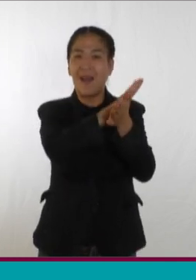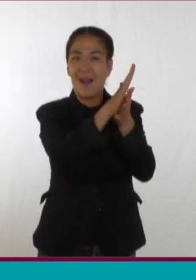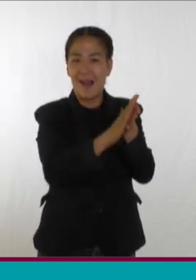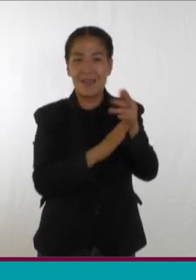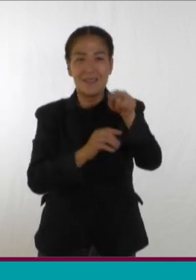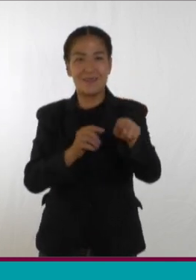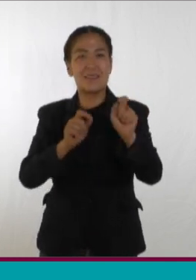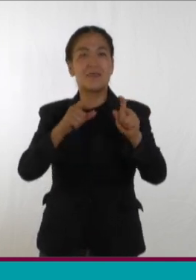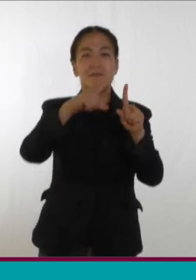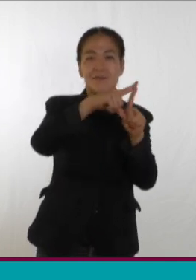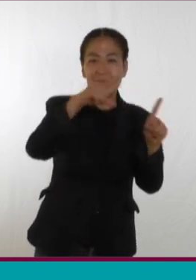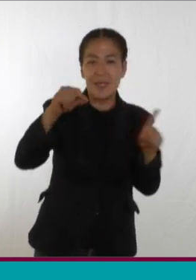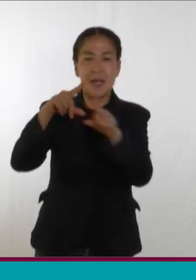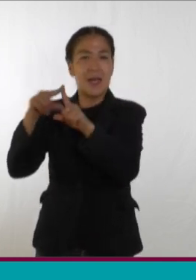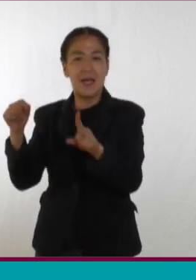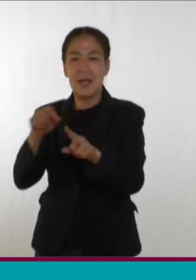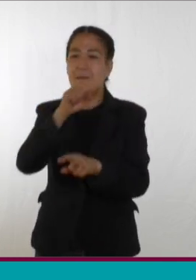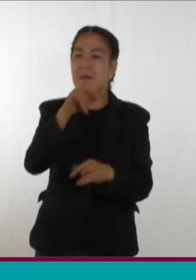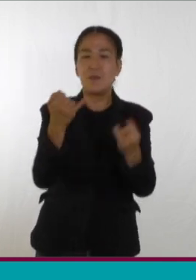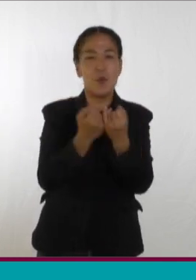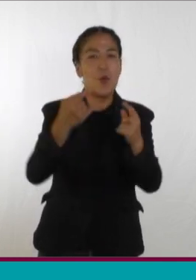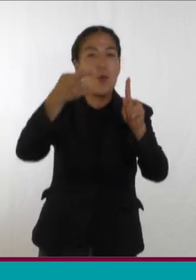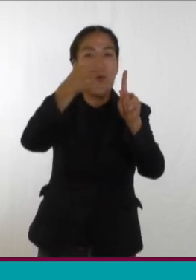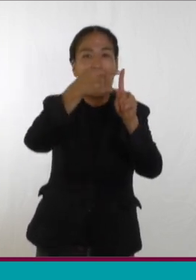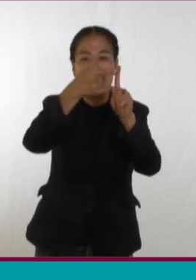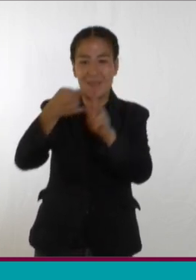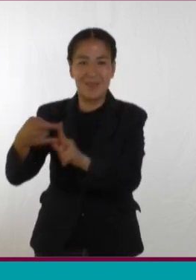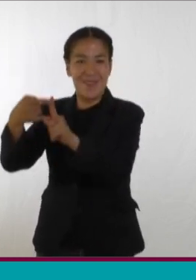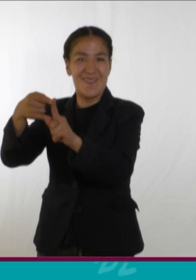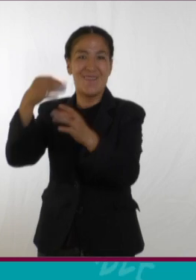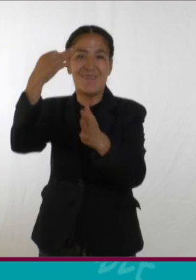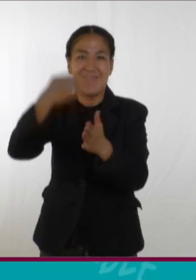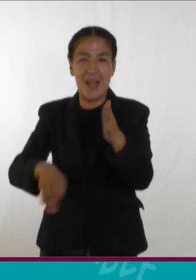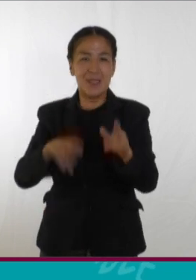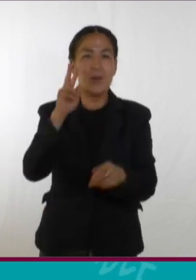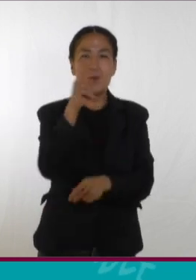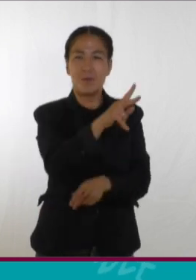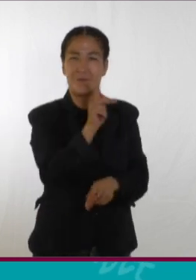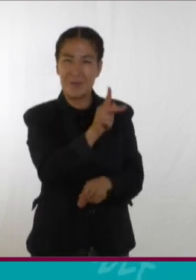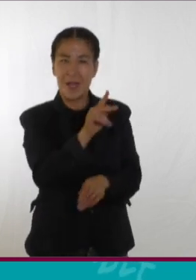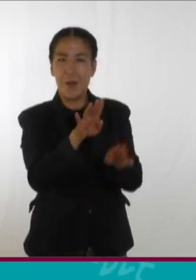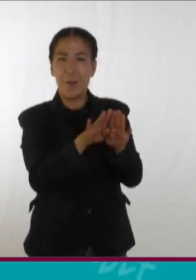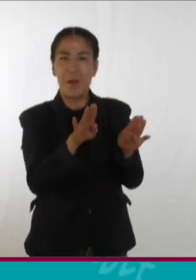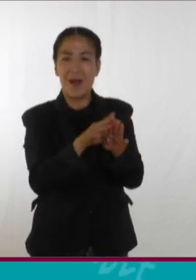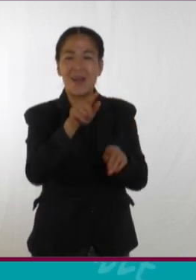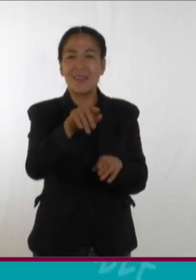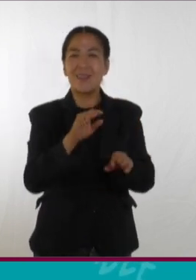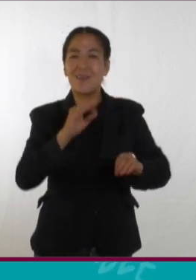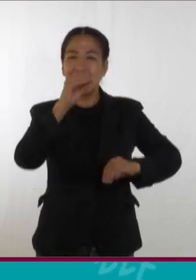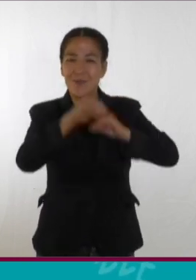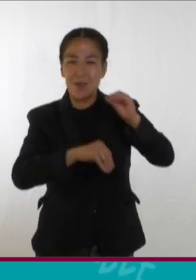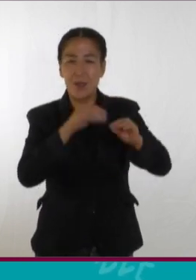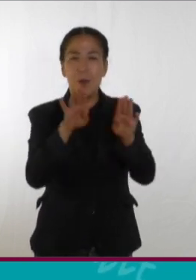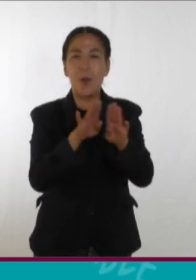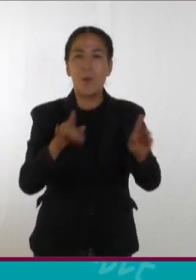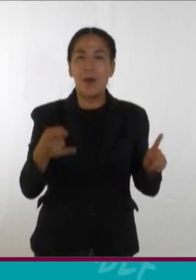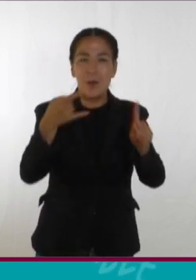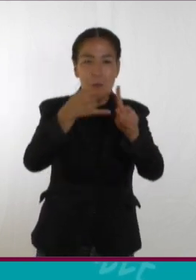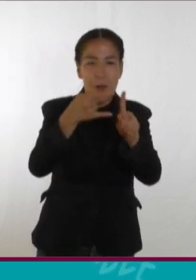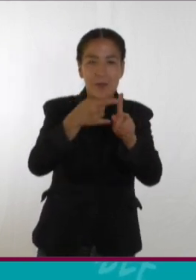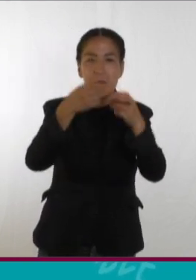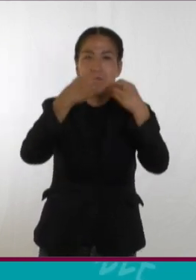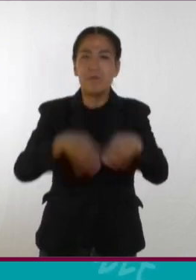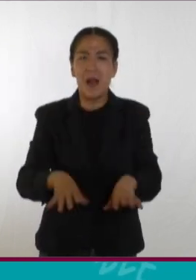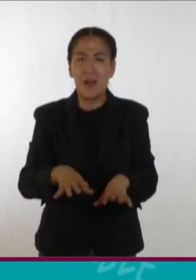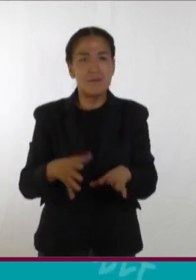tanto, el área entre esas líneas corresponde exactamente al cuadrado que falta. Como ves, la ilusión óptica sobre el